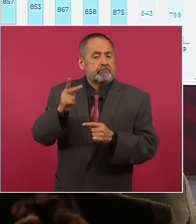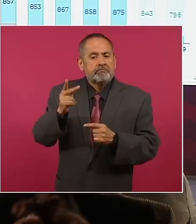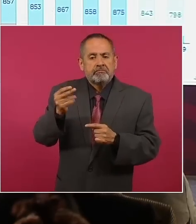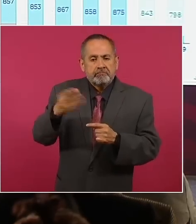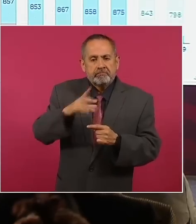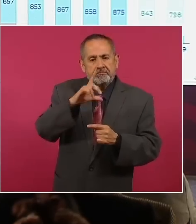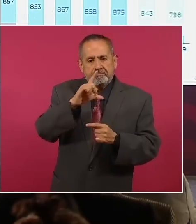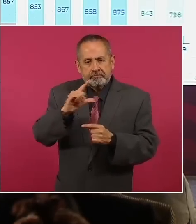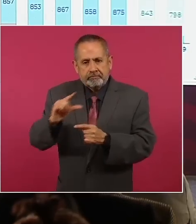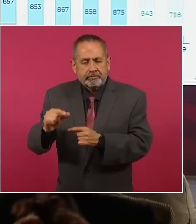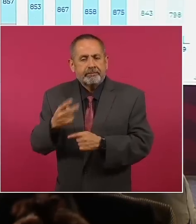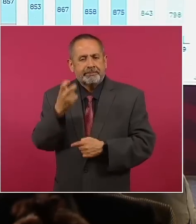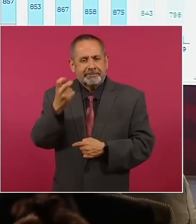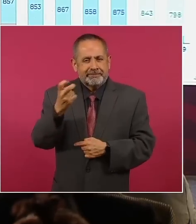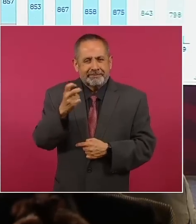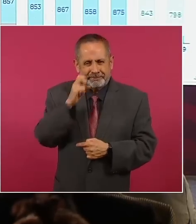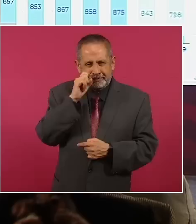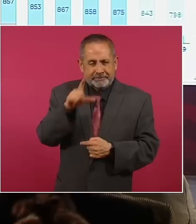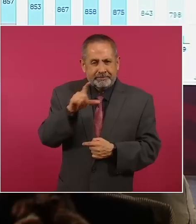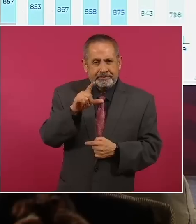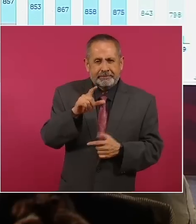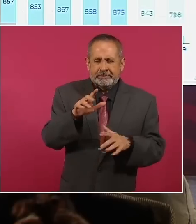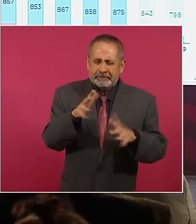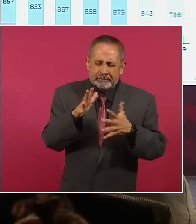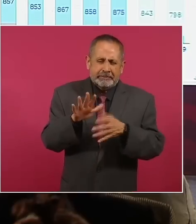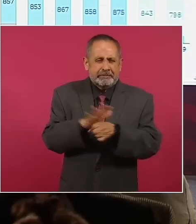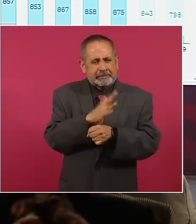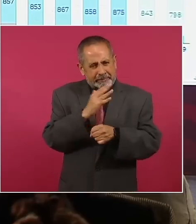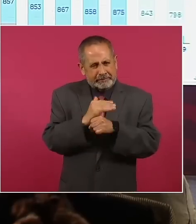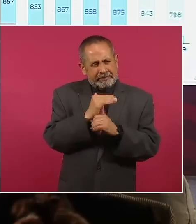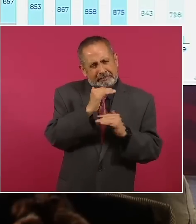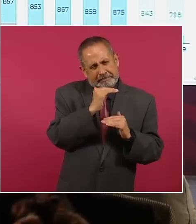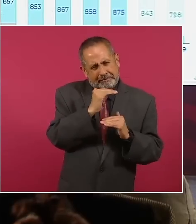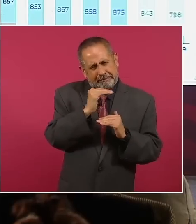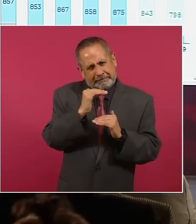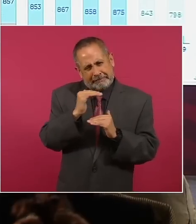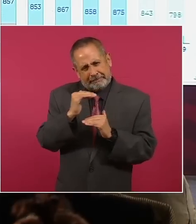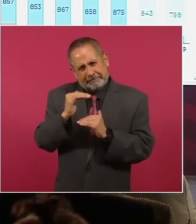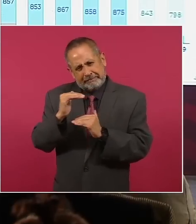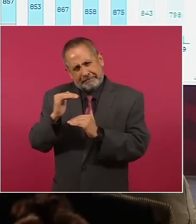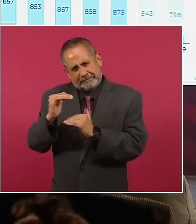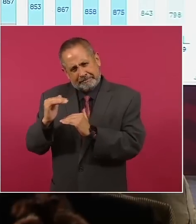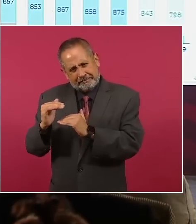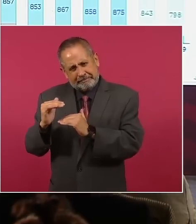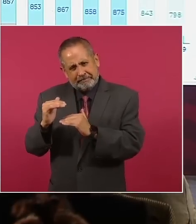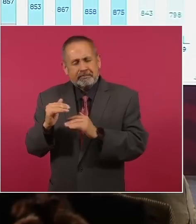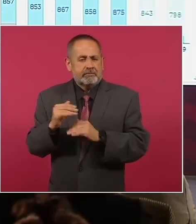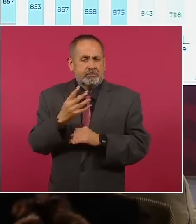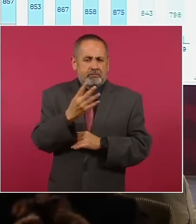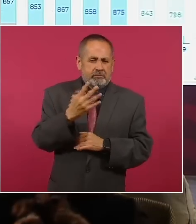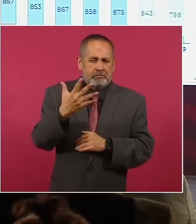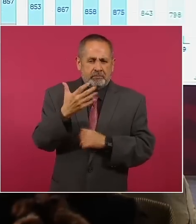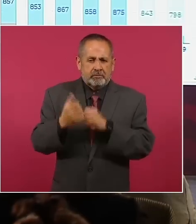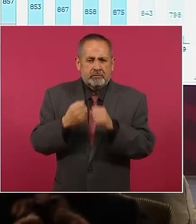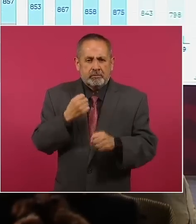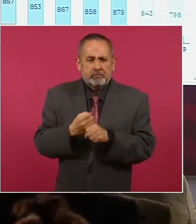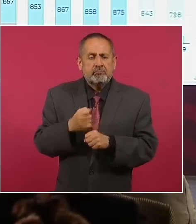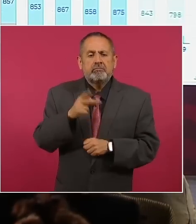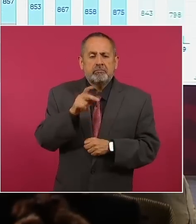que explica más o menos que se sostenga la producción durante 4 o 5 años. Sin embargo, también